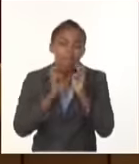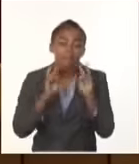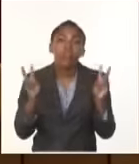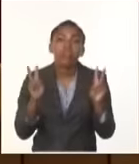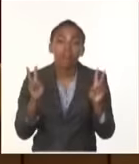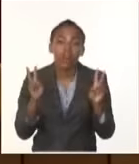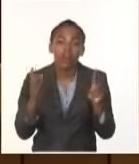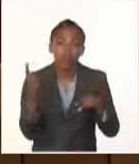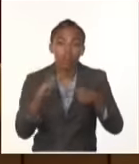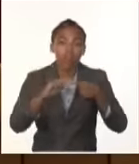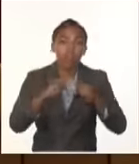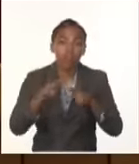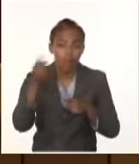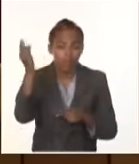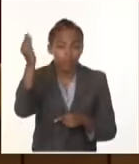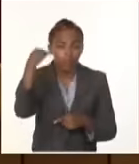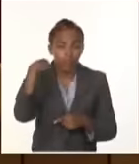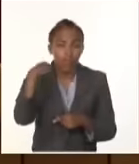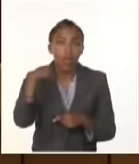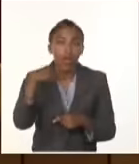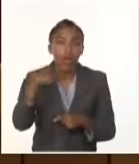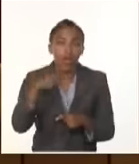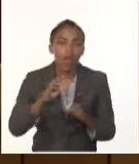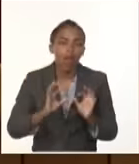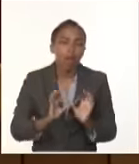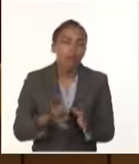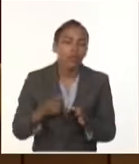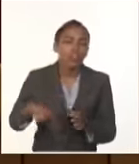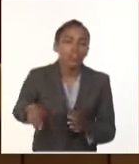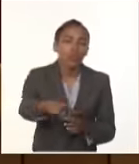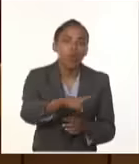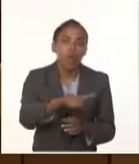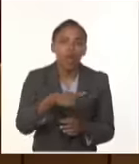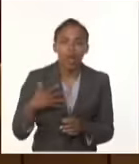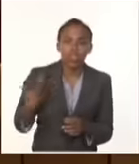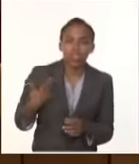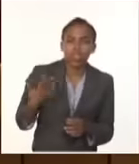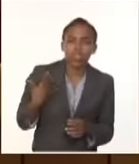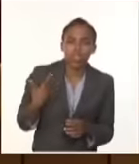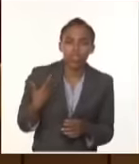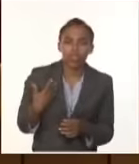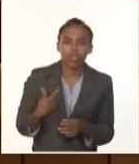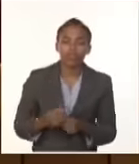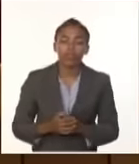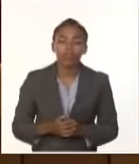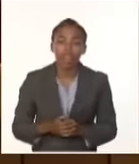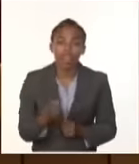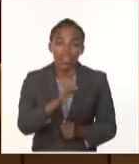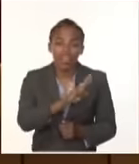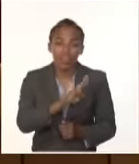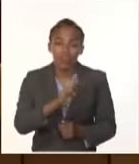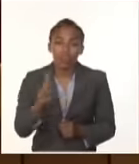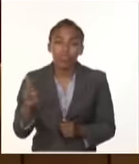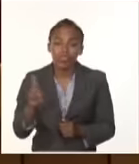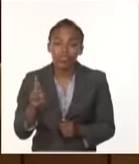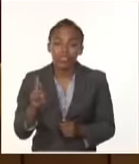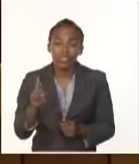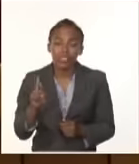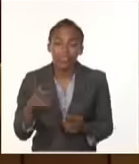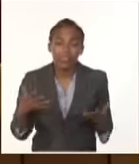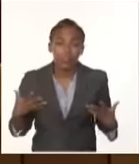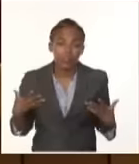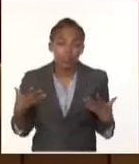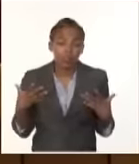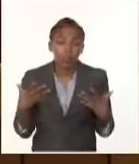saben. Por eso la acosan y la atacan. La revolución está siendo duramente desafiada a